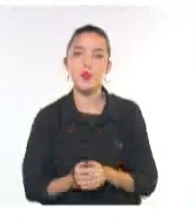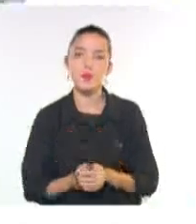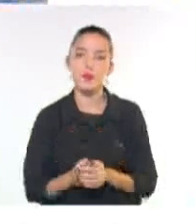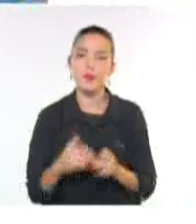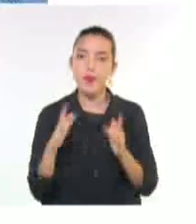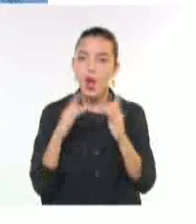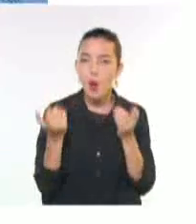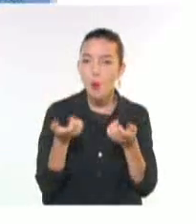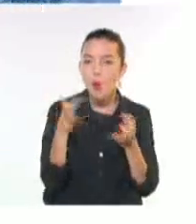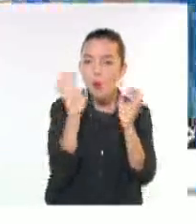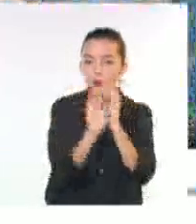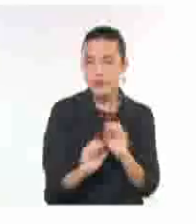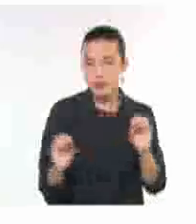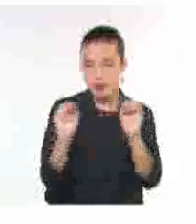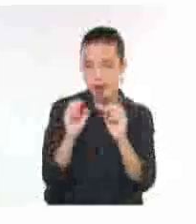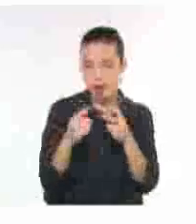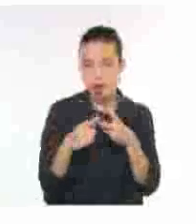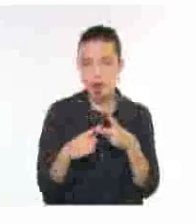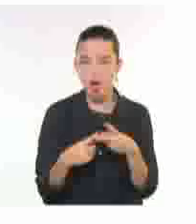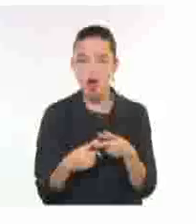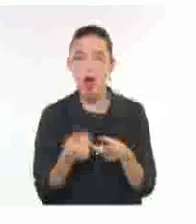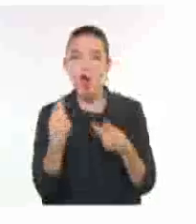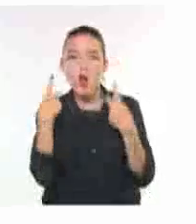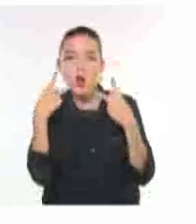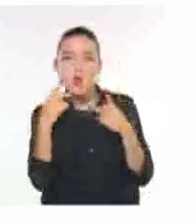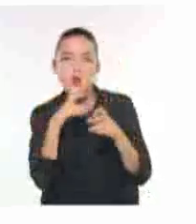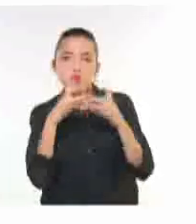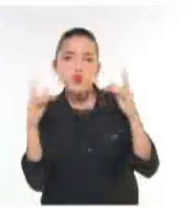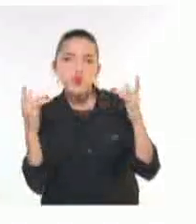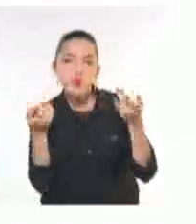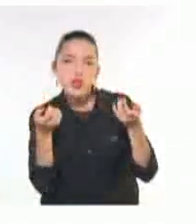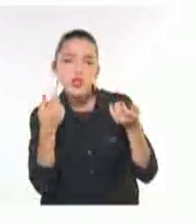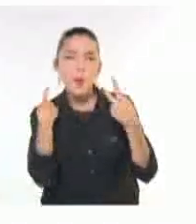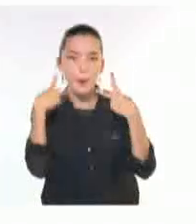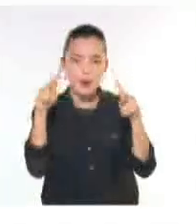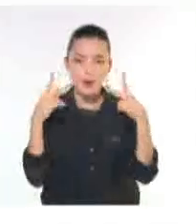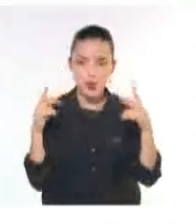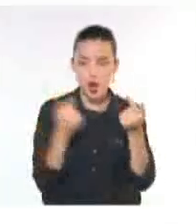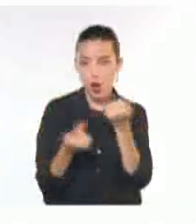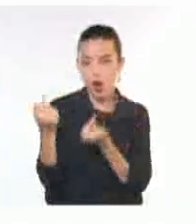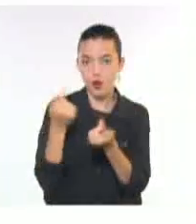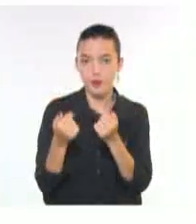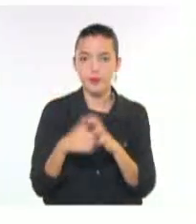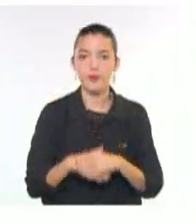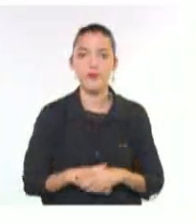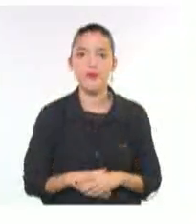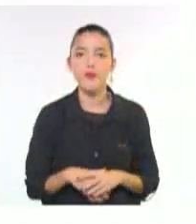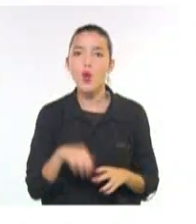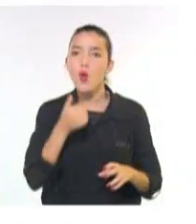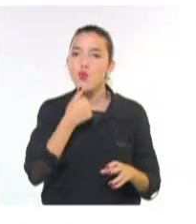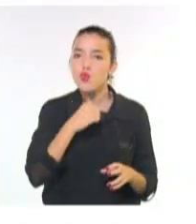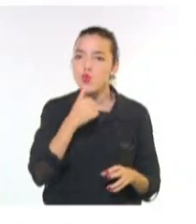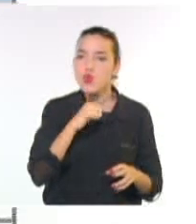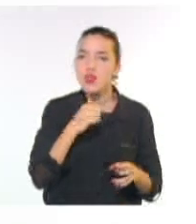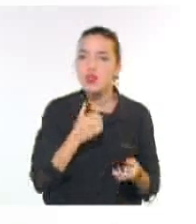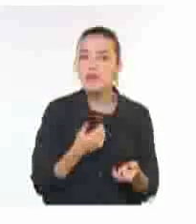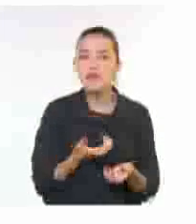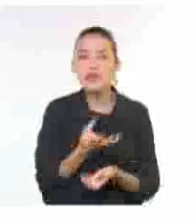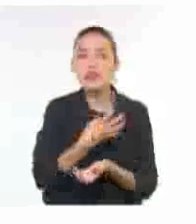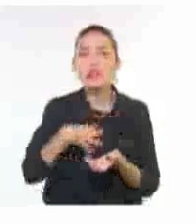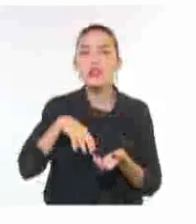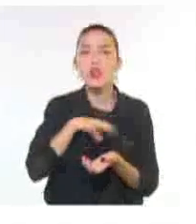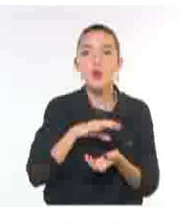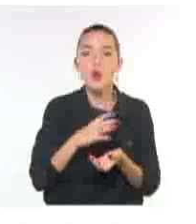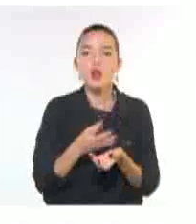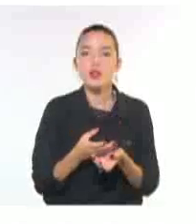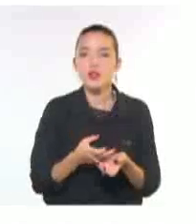de un experto o de un medio sensacionalista? Dude si encuentra un lenguaje apocalíptico. Los pronósticos reales usan términos